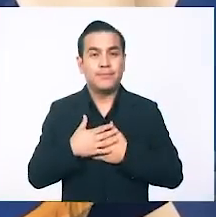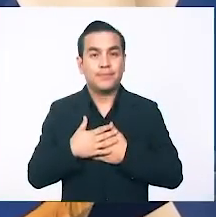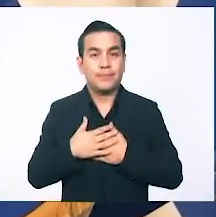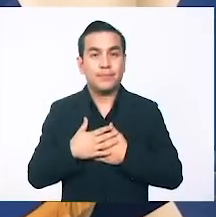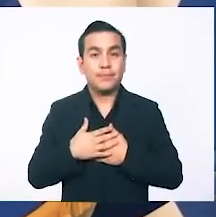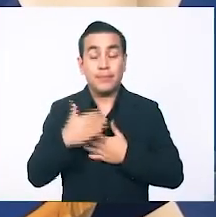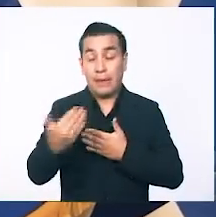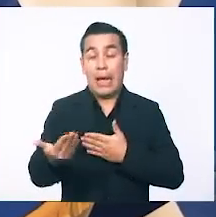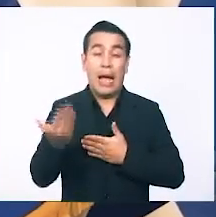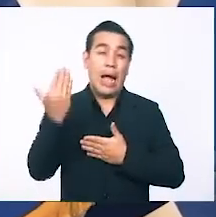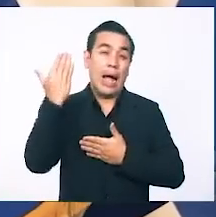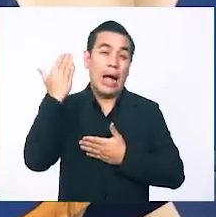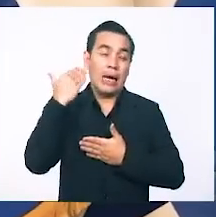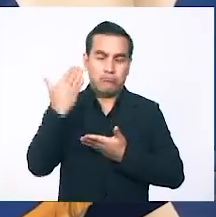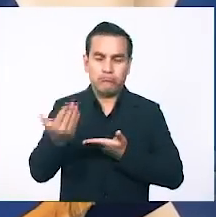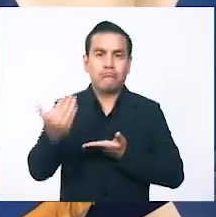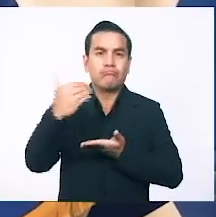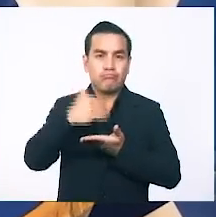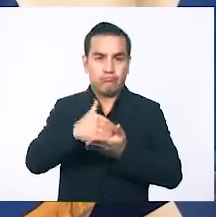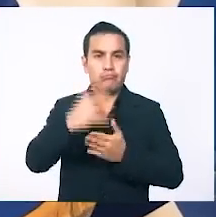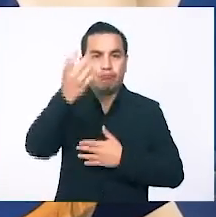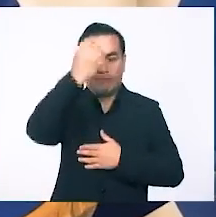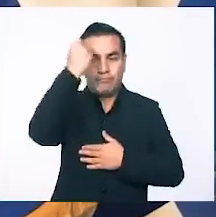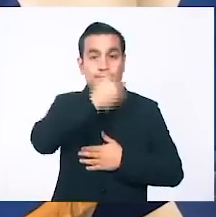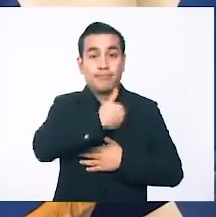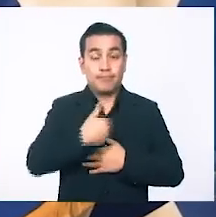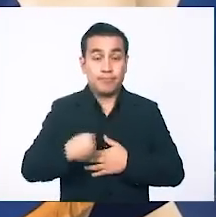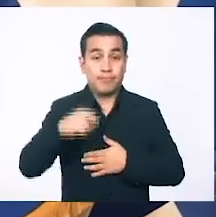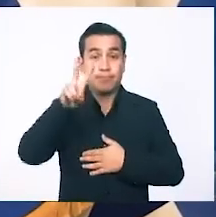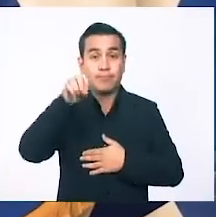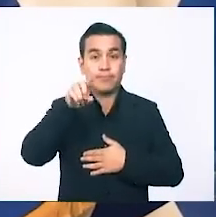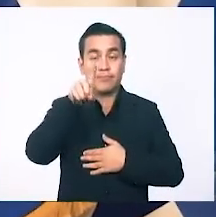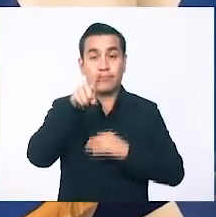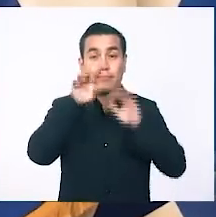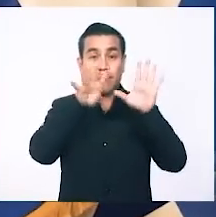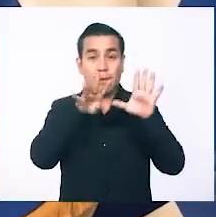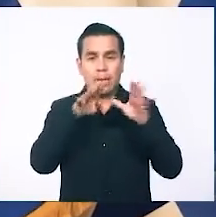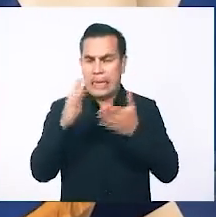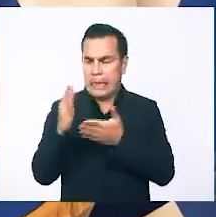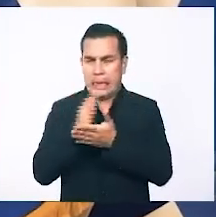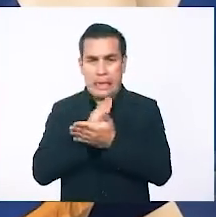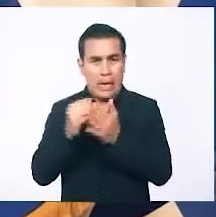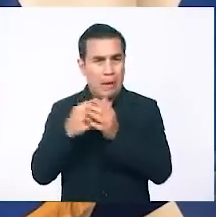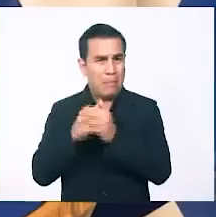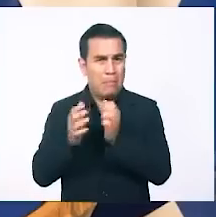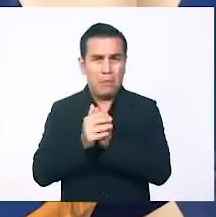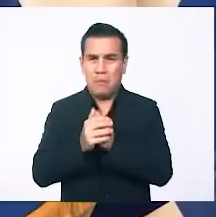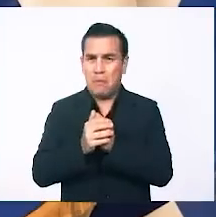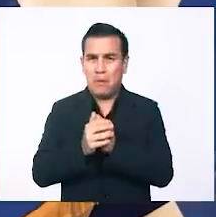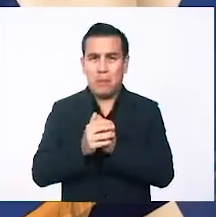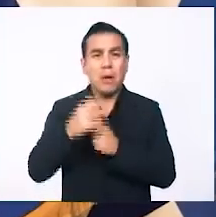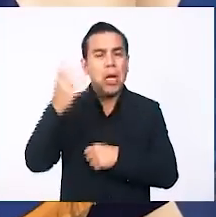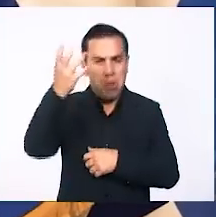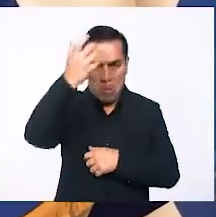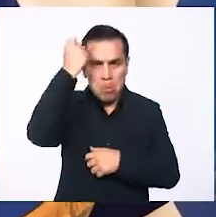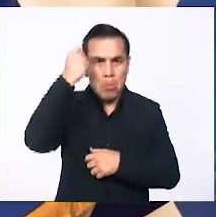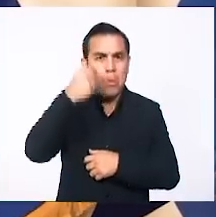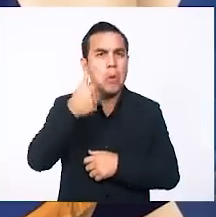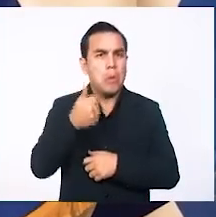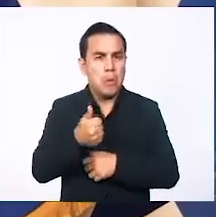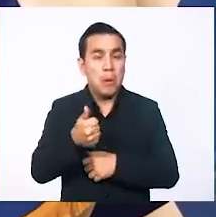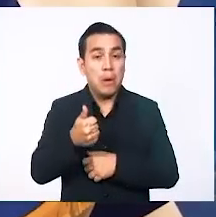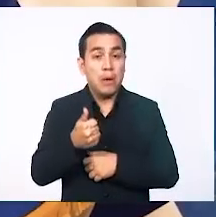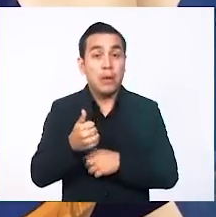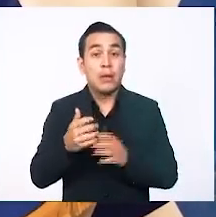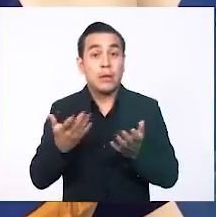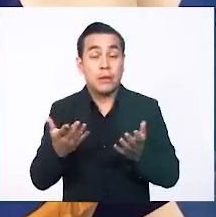Cuando yo llegué a la presidencia en el 2019, que ganamos sin ninguna discusión con un tribunal, por eso les toqué el tema de las